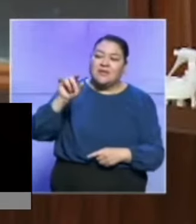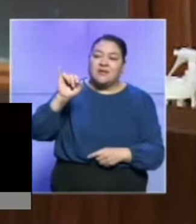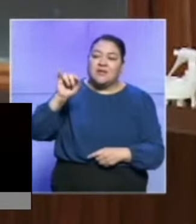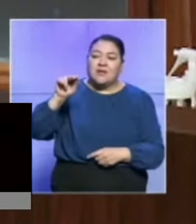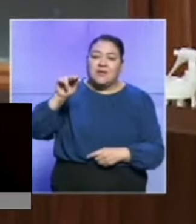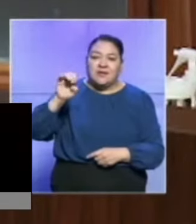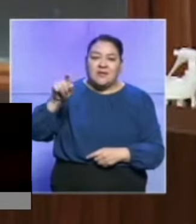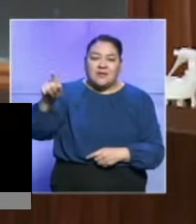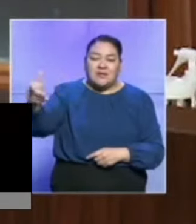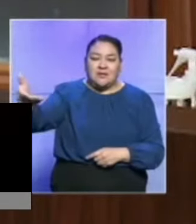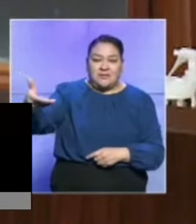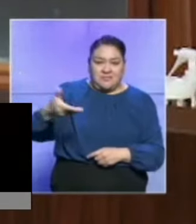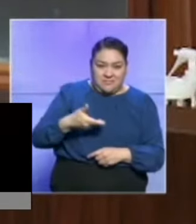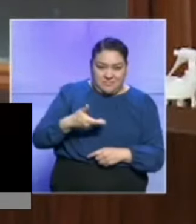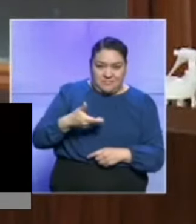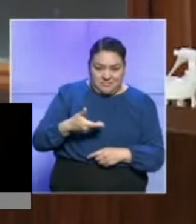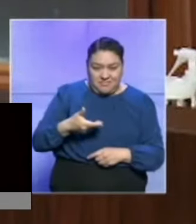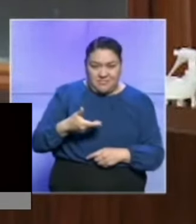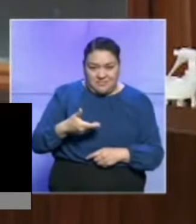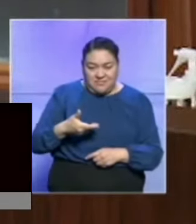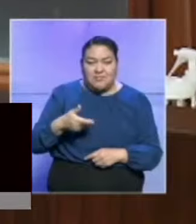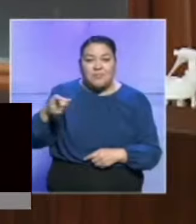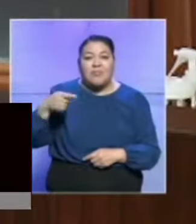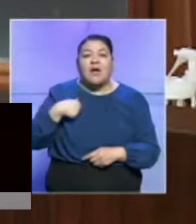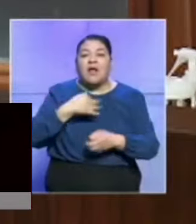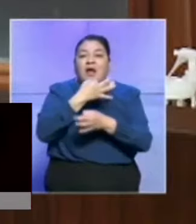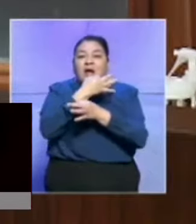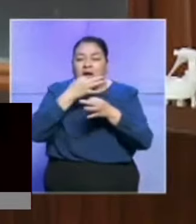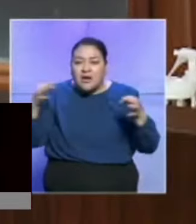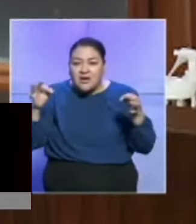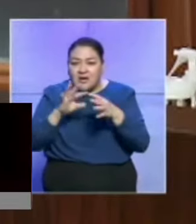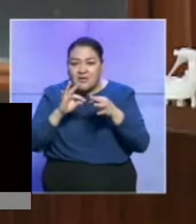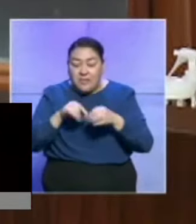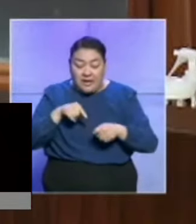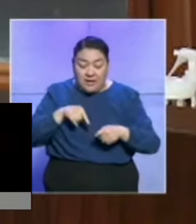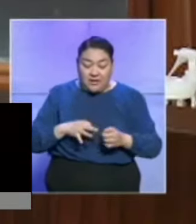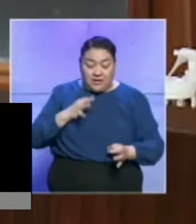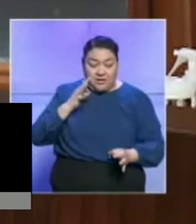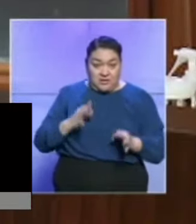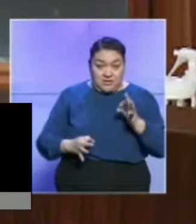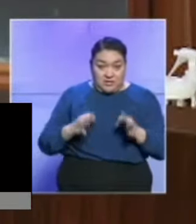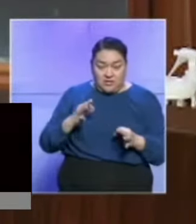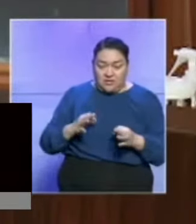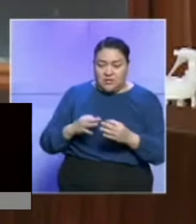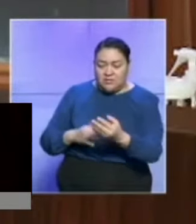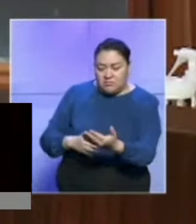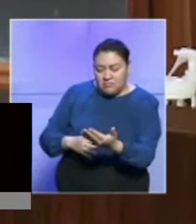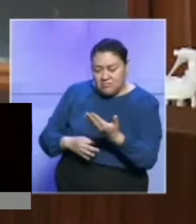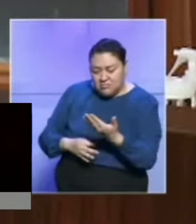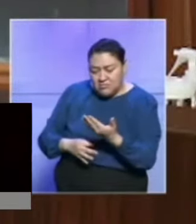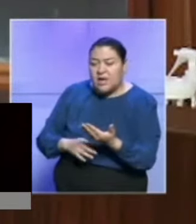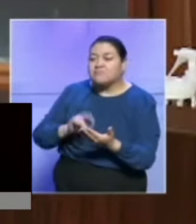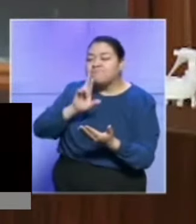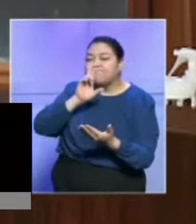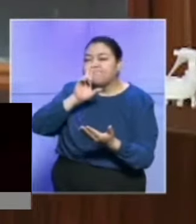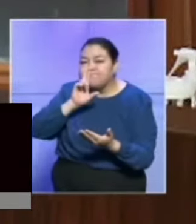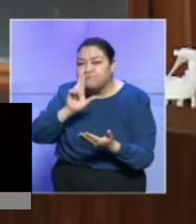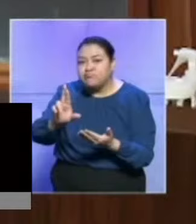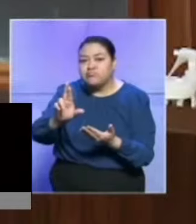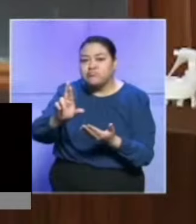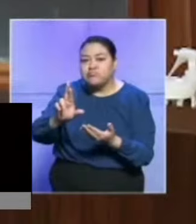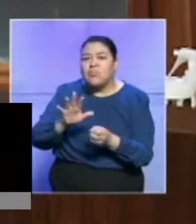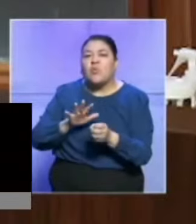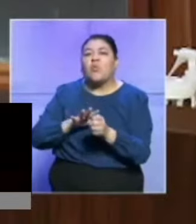personas juzgadoras, ¿no? Entonces, lo que el Tribunal Electoral hizo fue emitir una sentencia apegada a lo